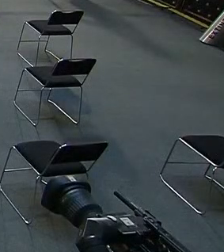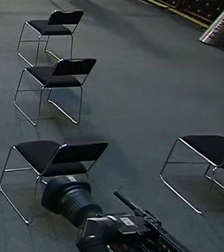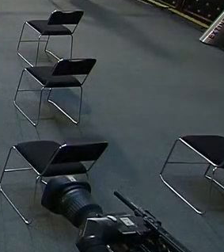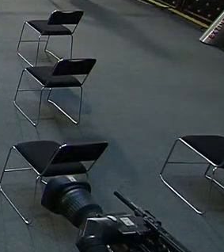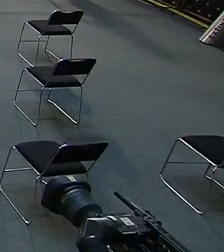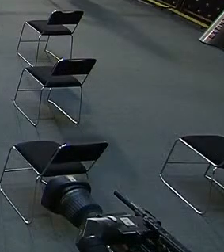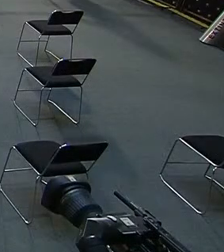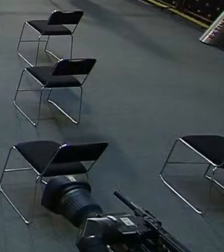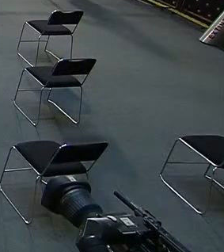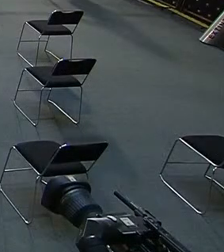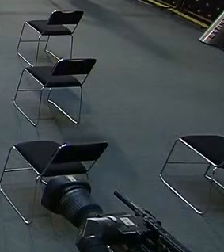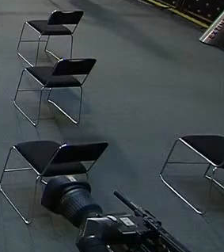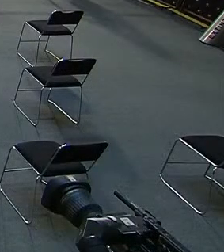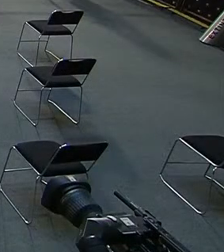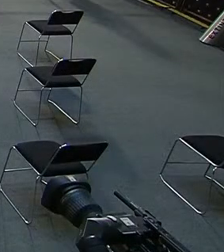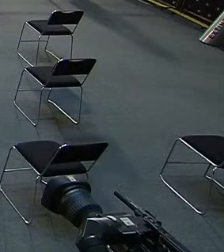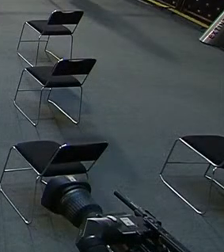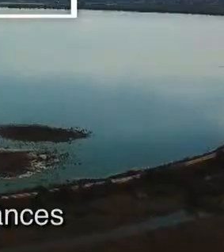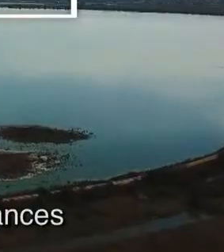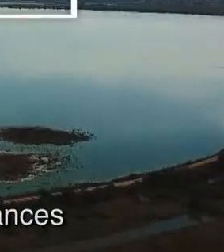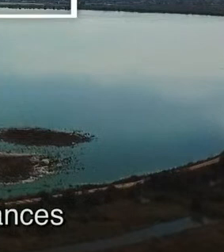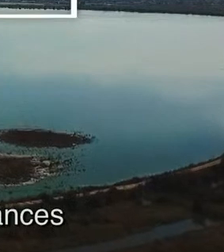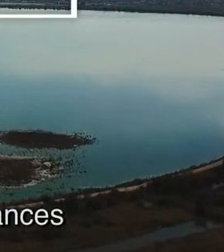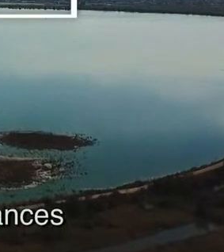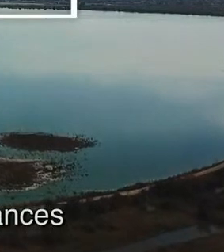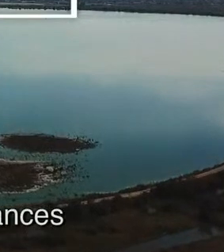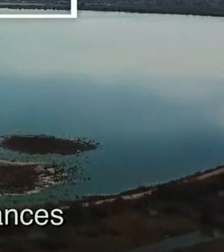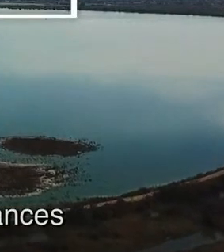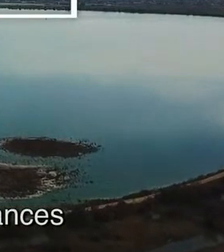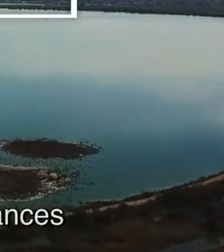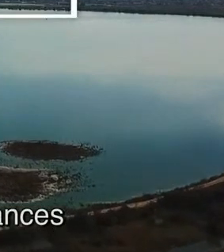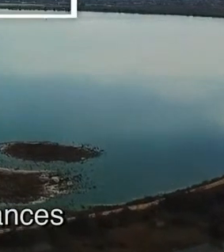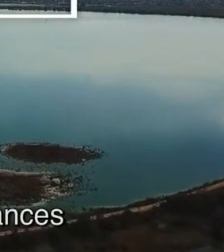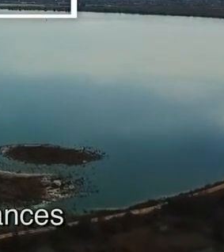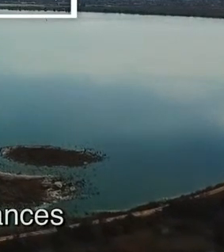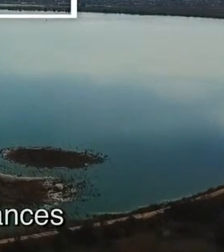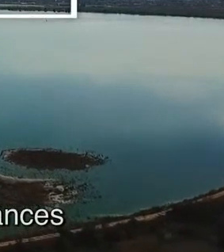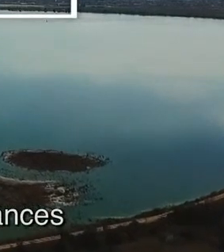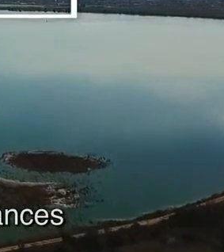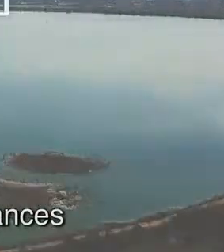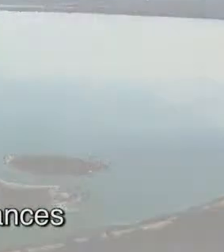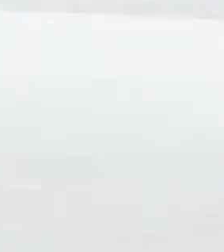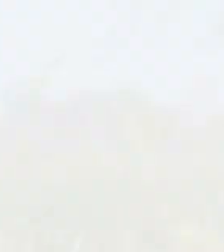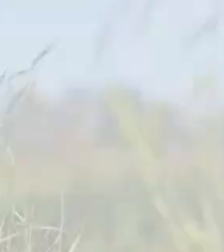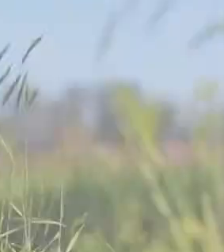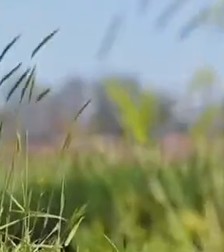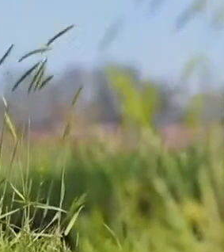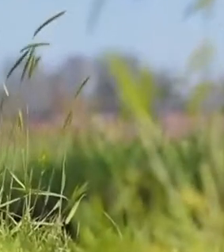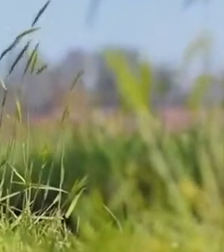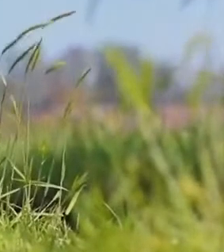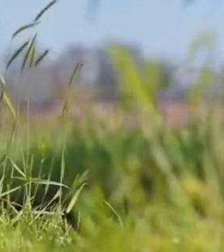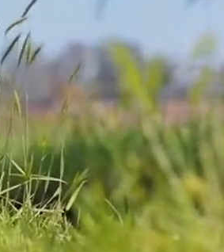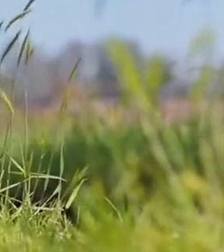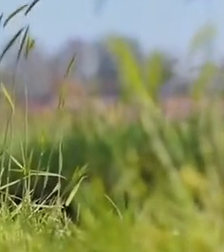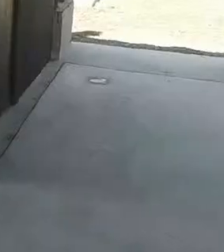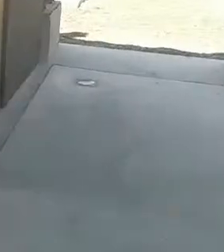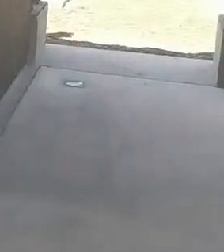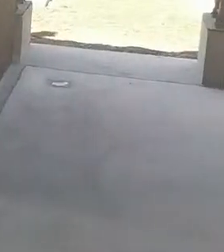La Comisión Nacional del Agua informa los avances del proyecto ecológico Lago de Texcoco.